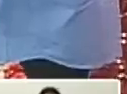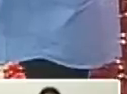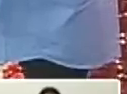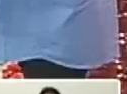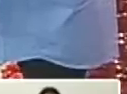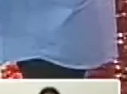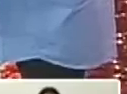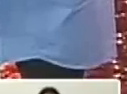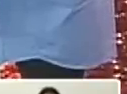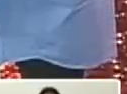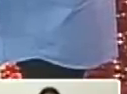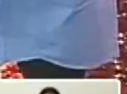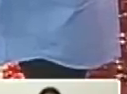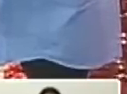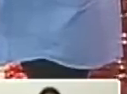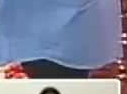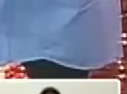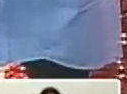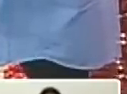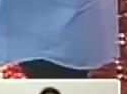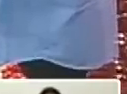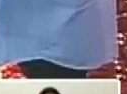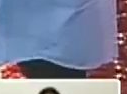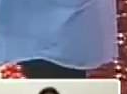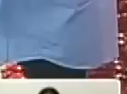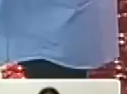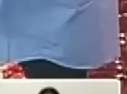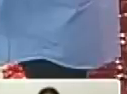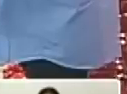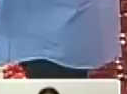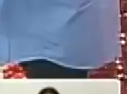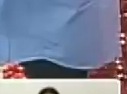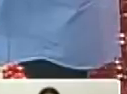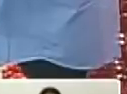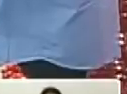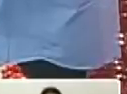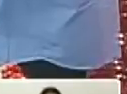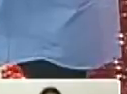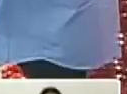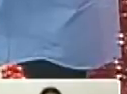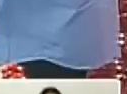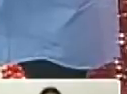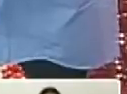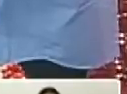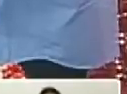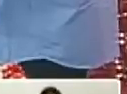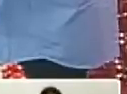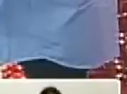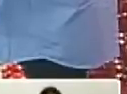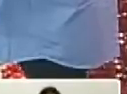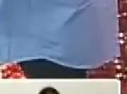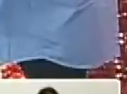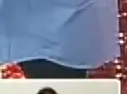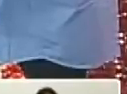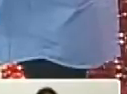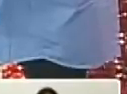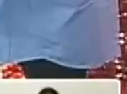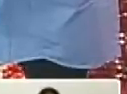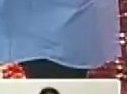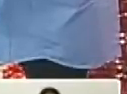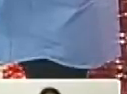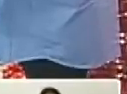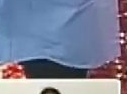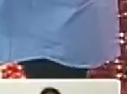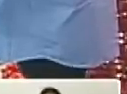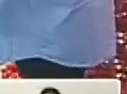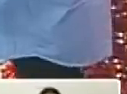fuimos a arrancar el buque, ¿verdad? Me llamaron, me dice, capitán, venga para que vea esto. La sala